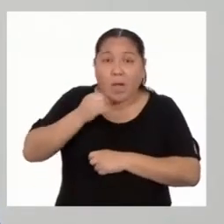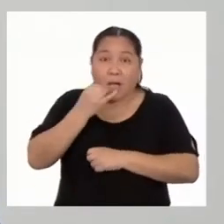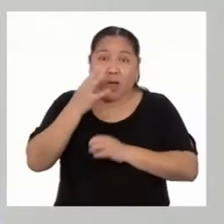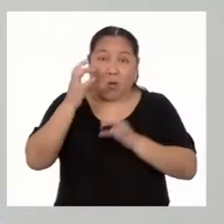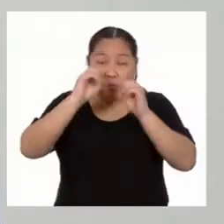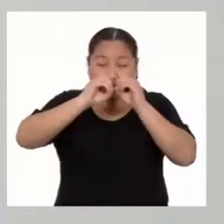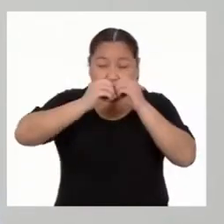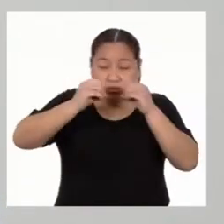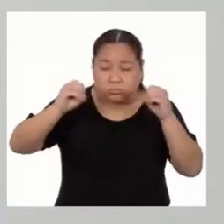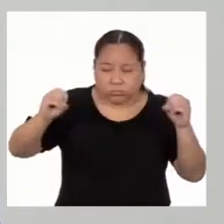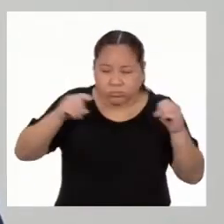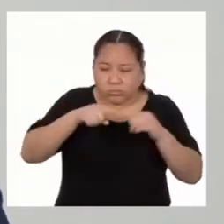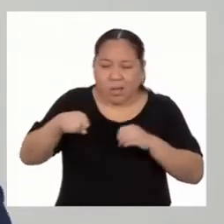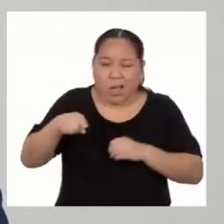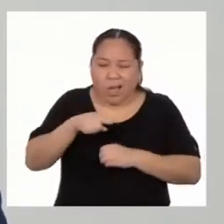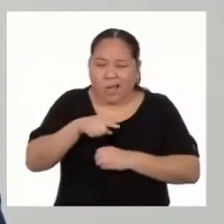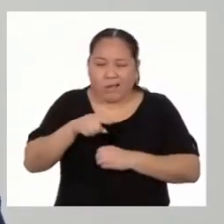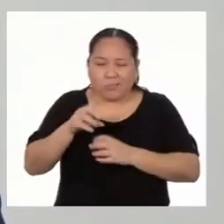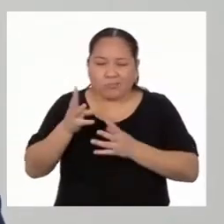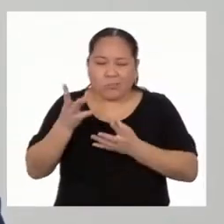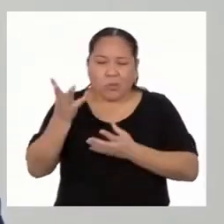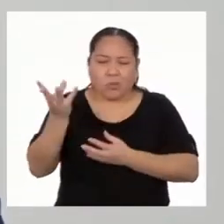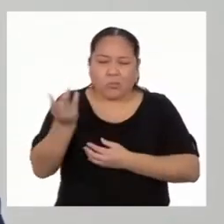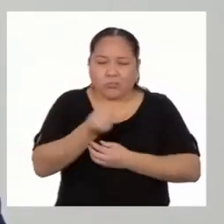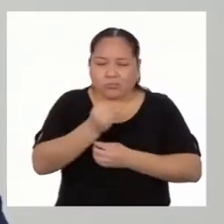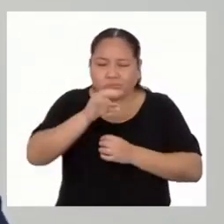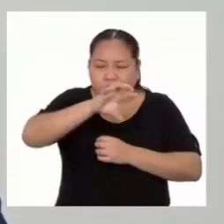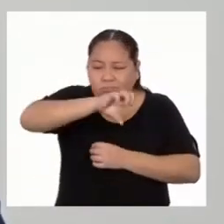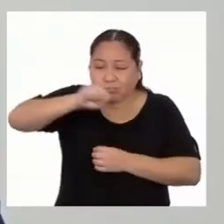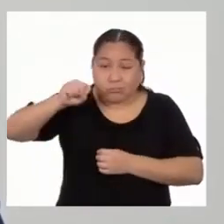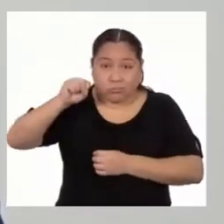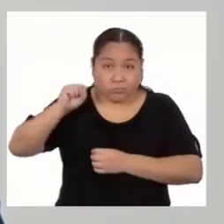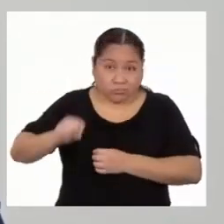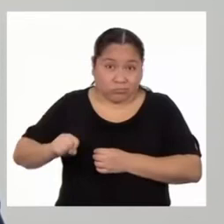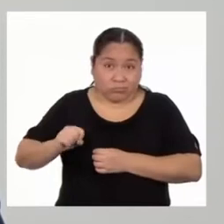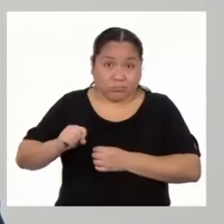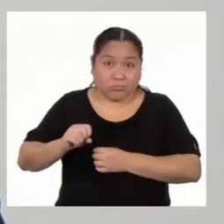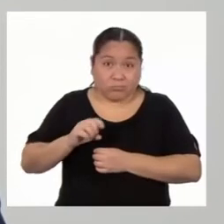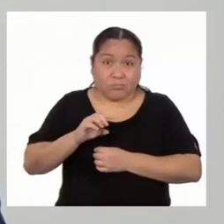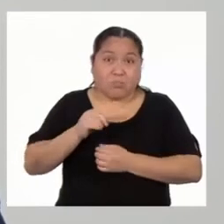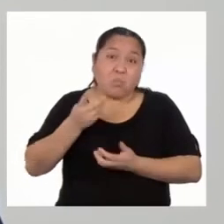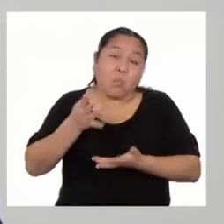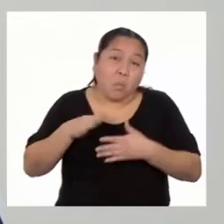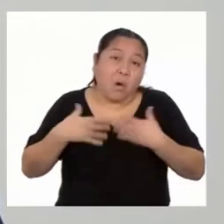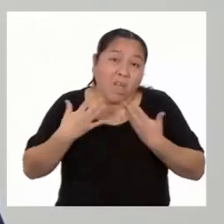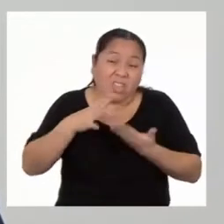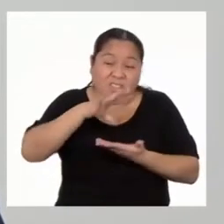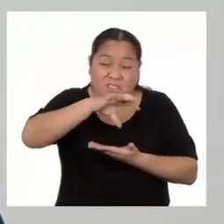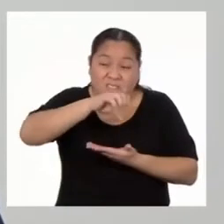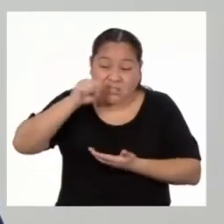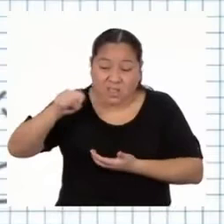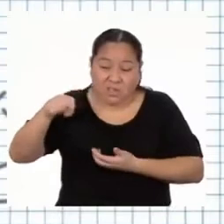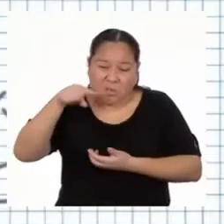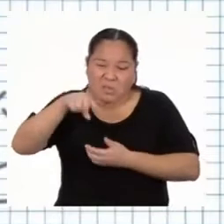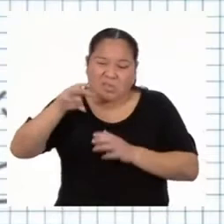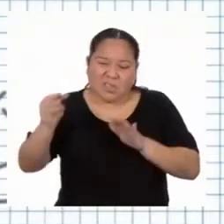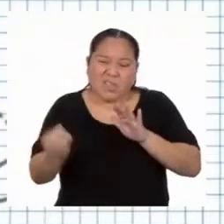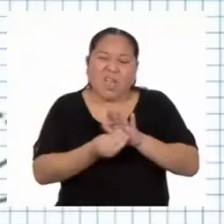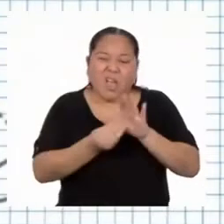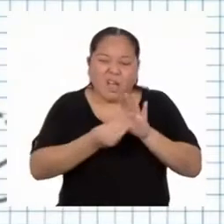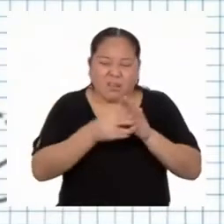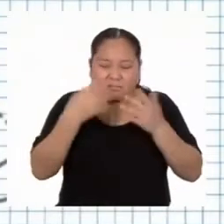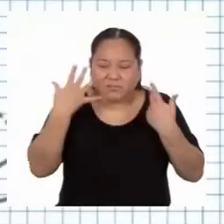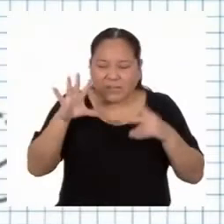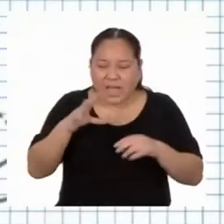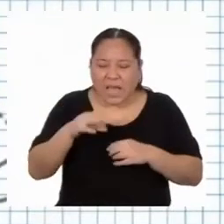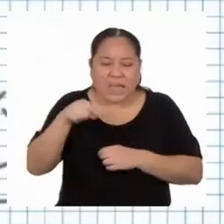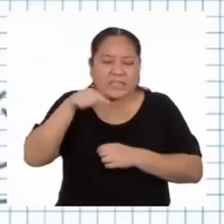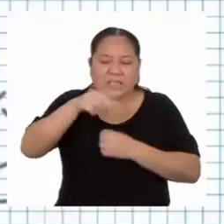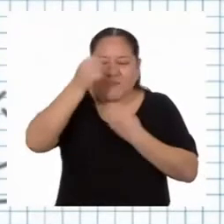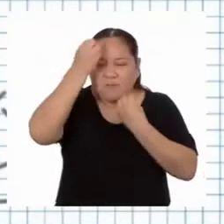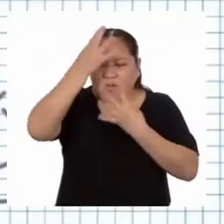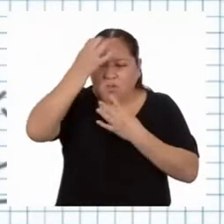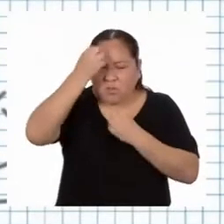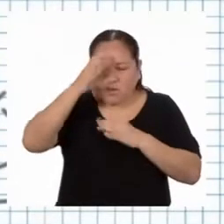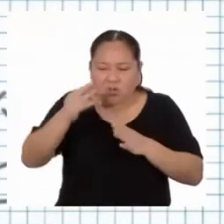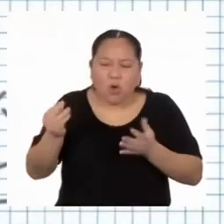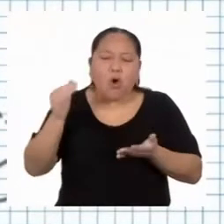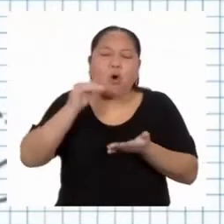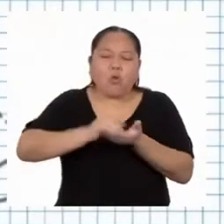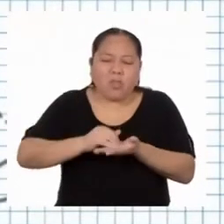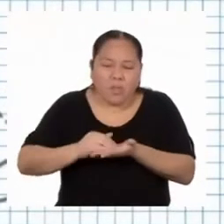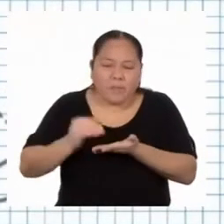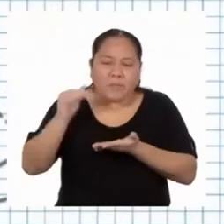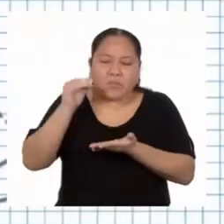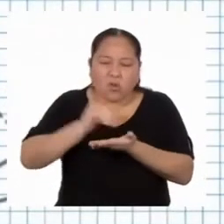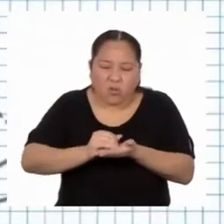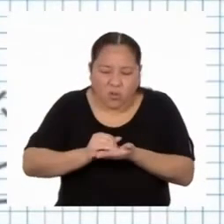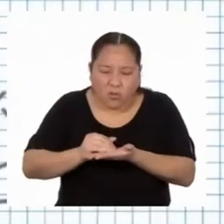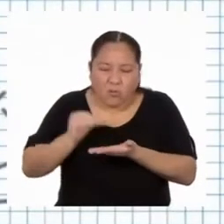puedes suprimir porque su contenido ya está expresado en otro más general o porque hay información